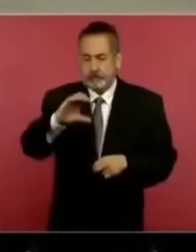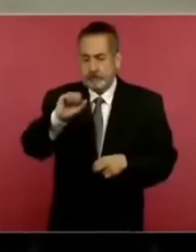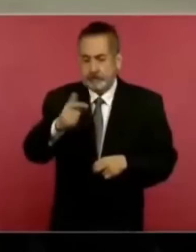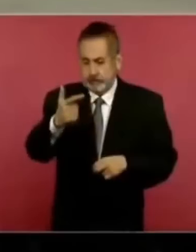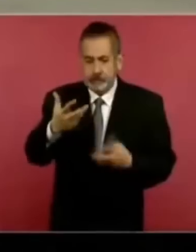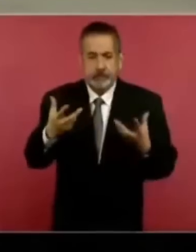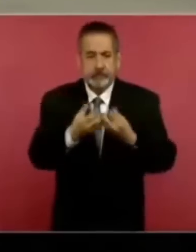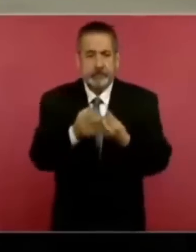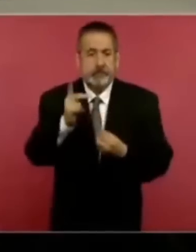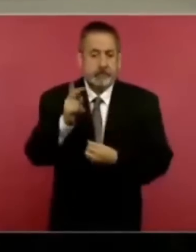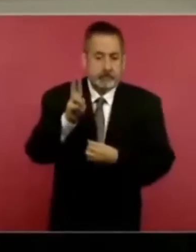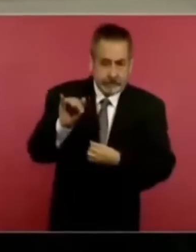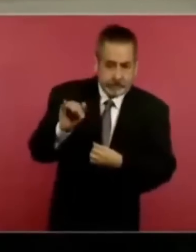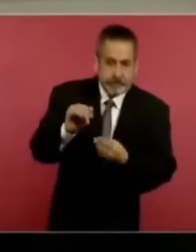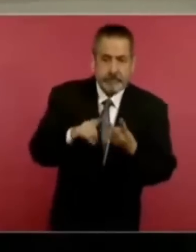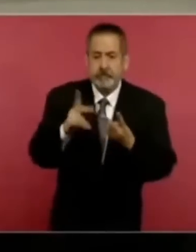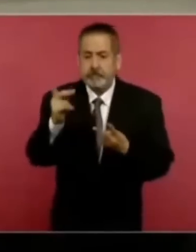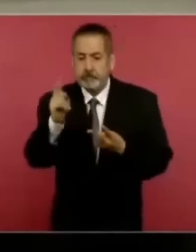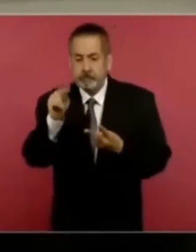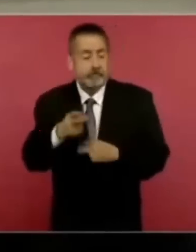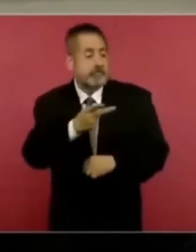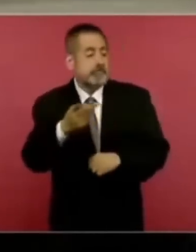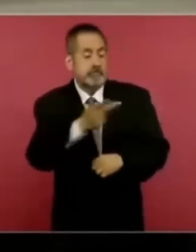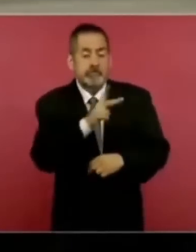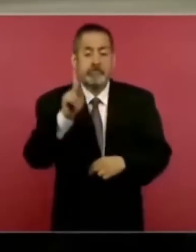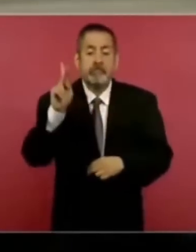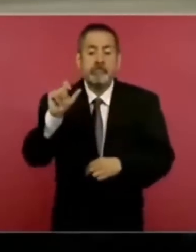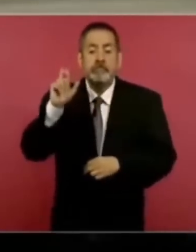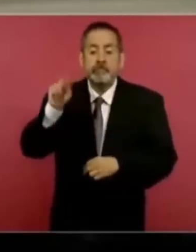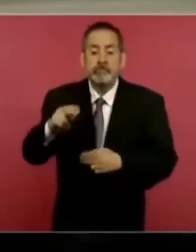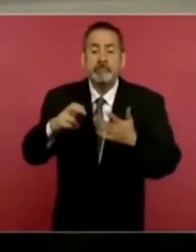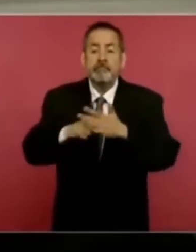avalaron el Plan Nacional de Desarrollo.